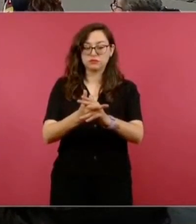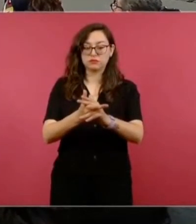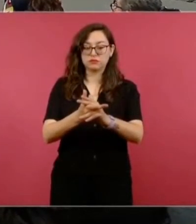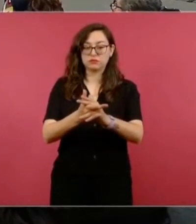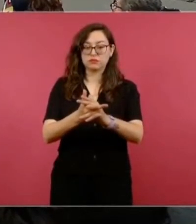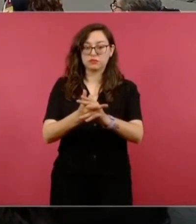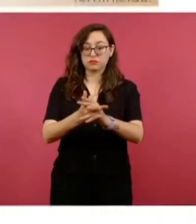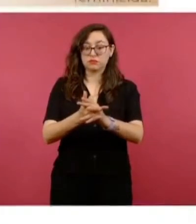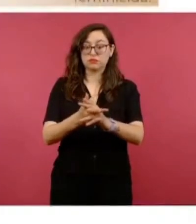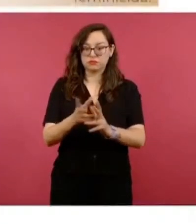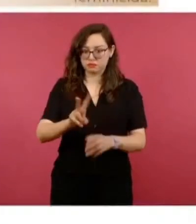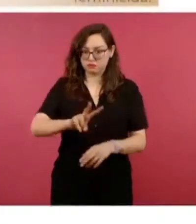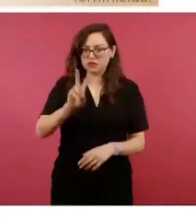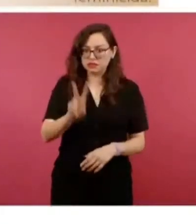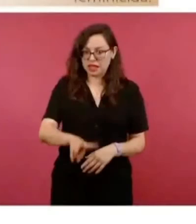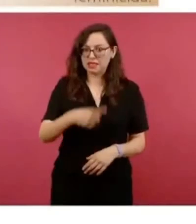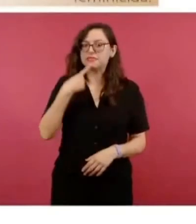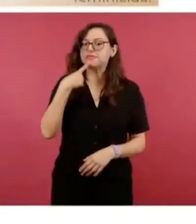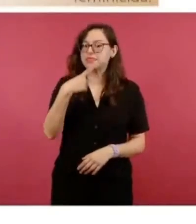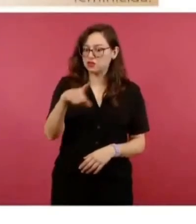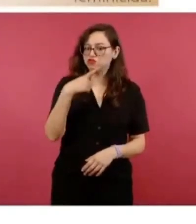bien definido, porque antes